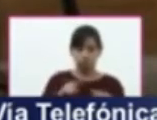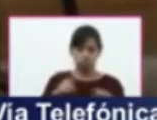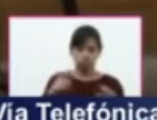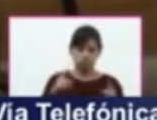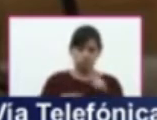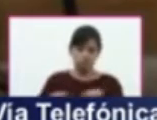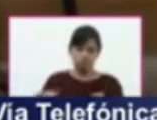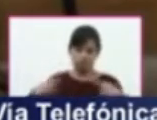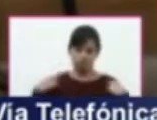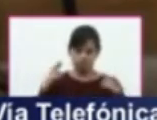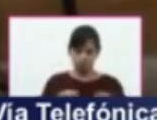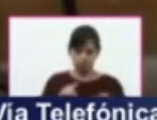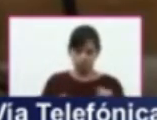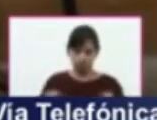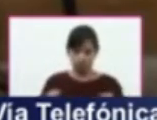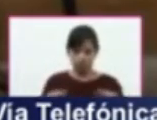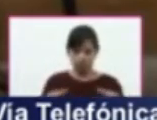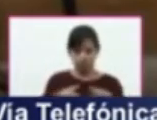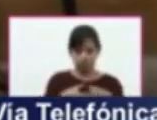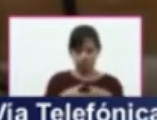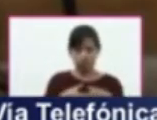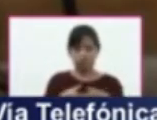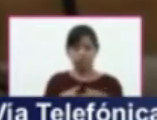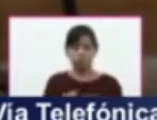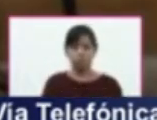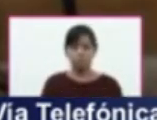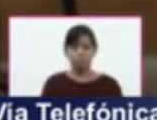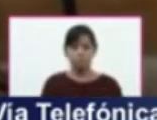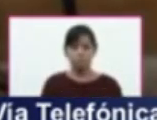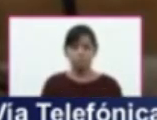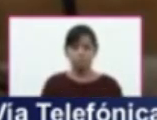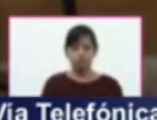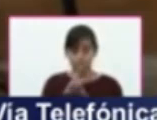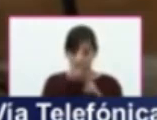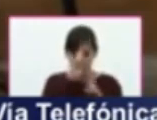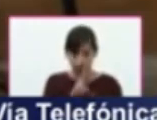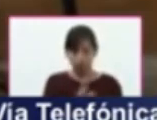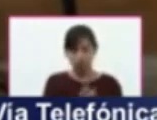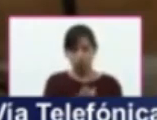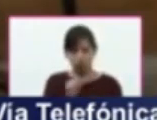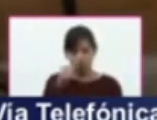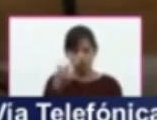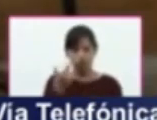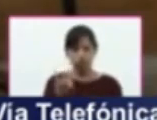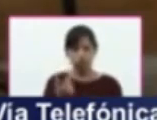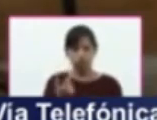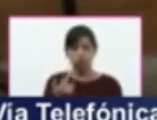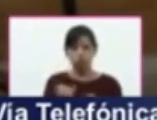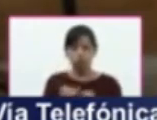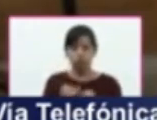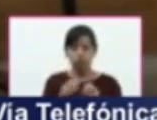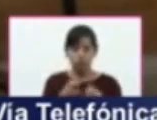presidente López Obrador. Hoy caminan por las calles con un amparo bajo del brazo. Están amparados para